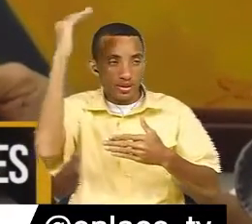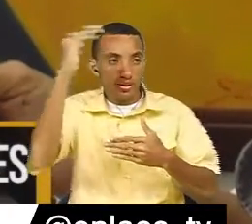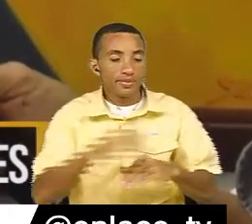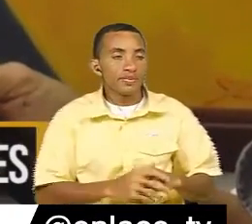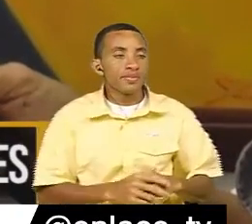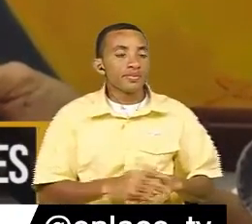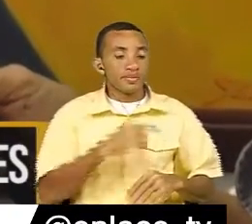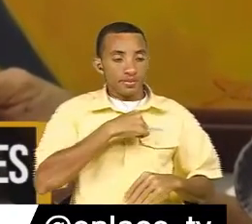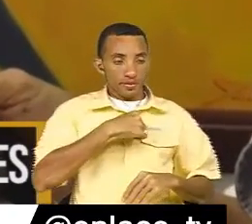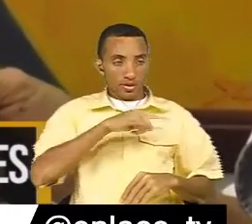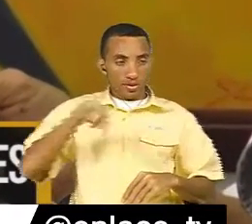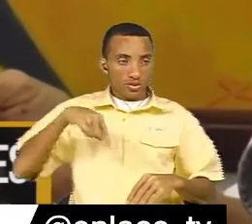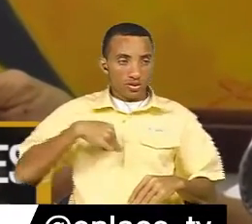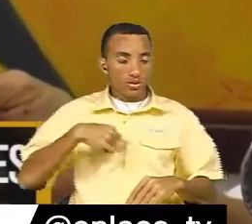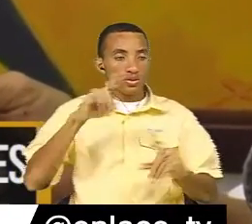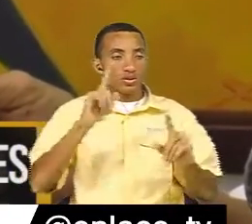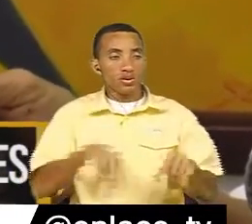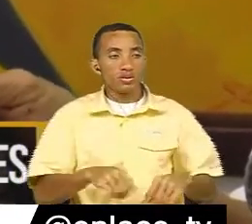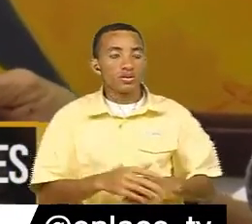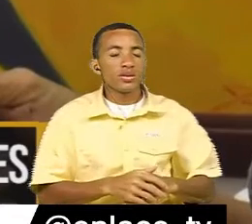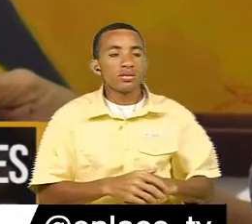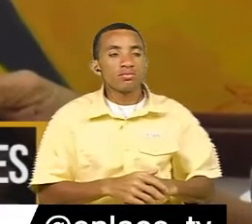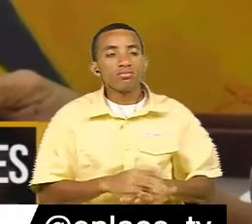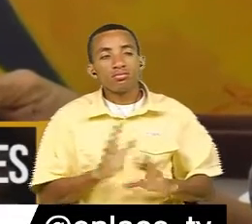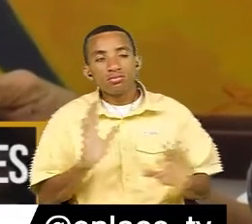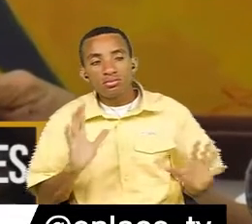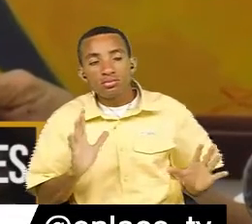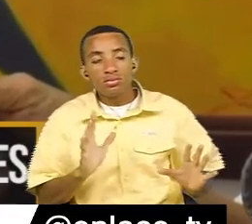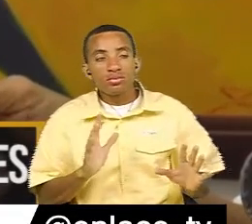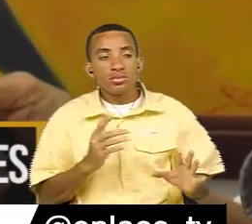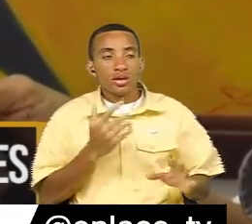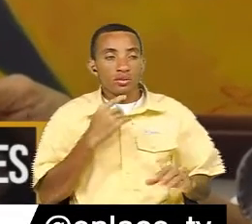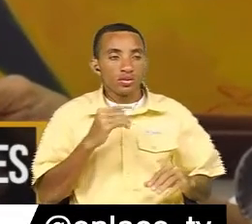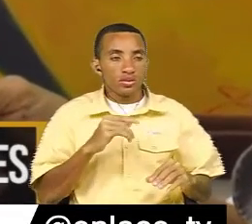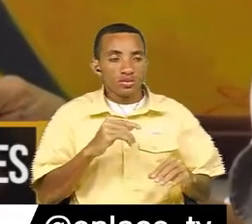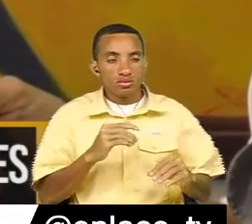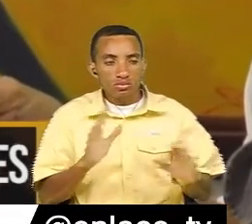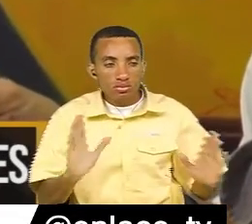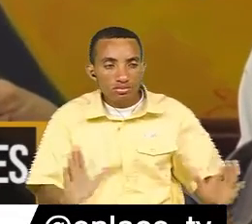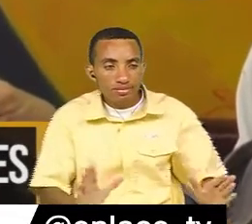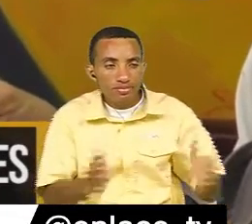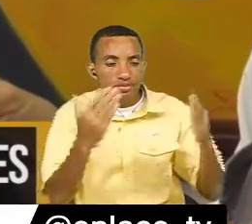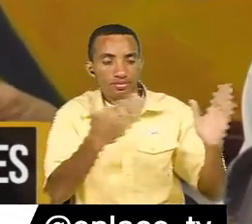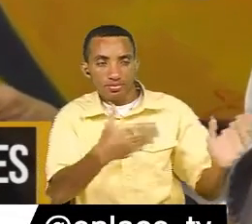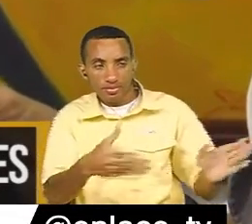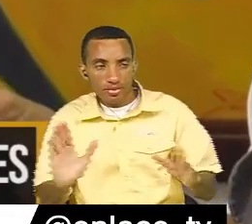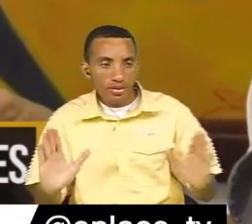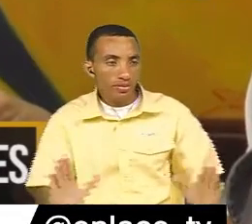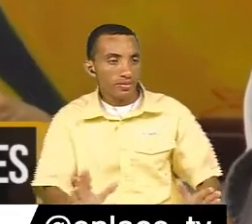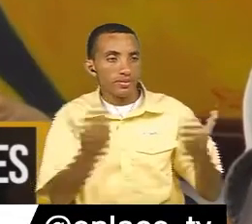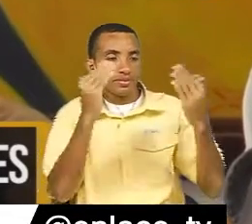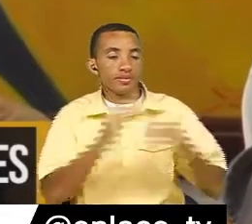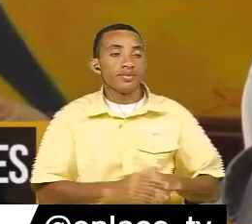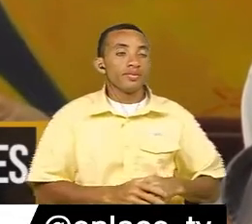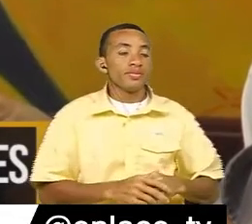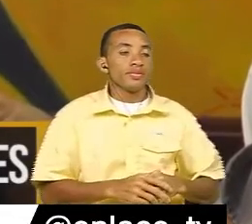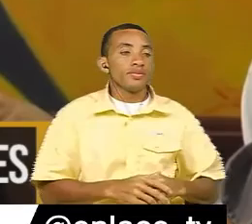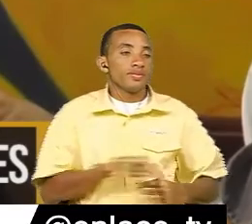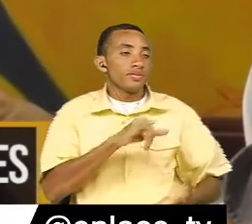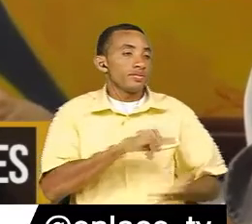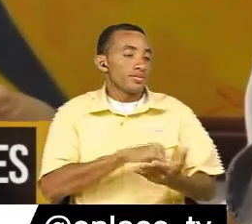otros hallazgos, como son los administrativos, ya hacen parte de un plan de mejoramiento, y de igual manera